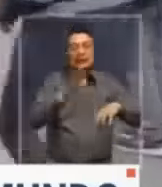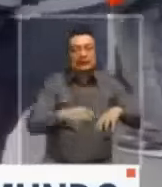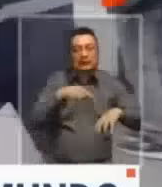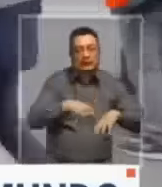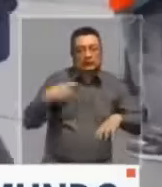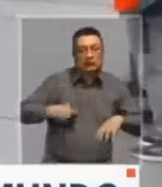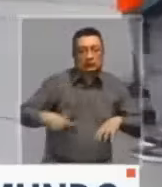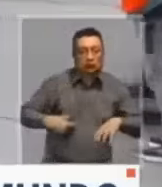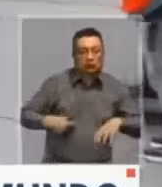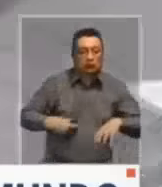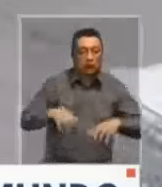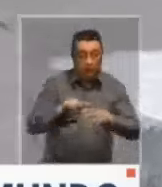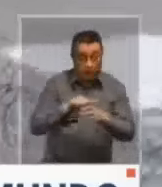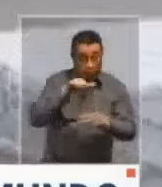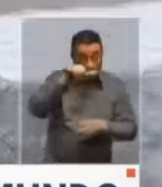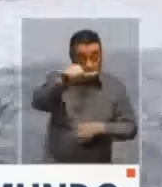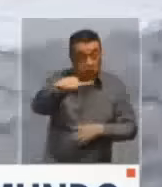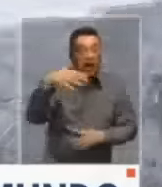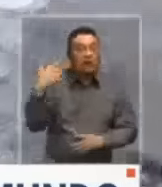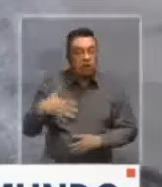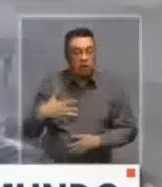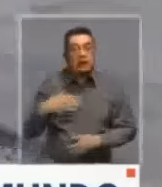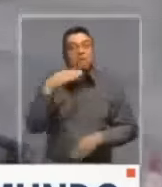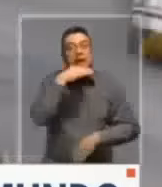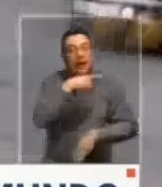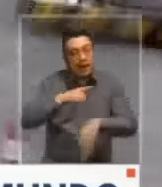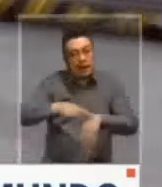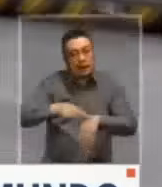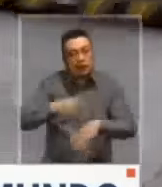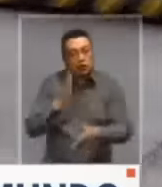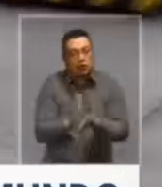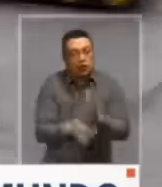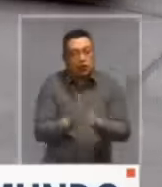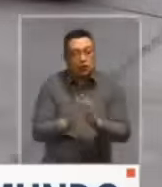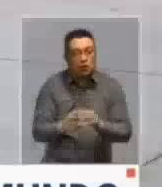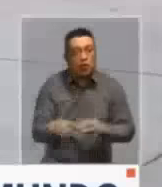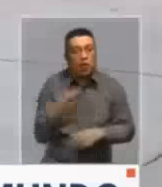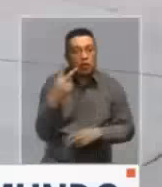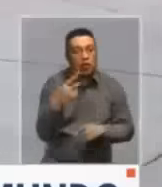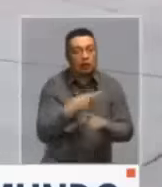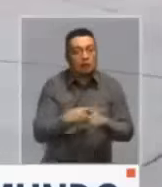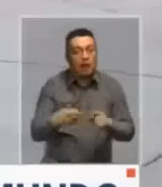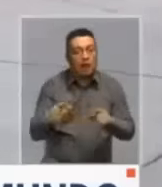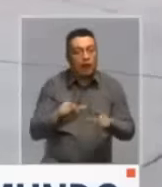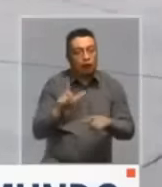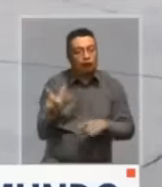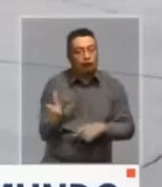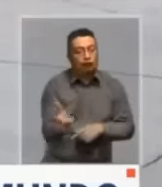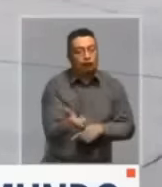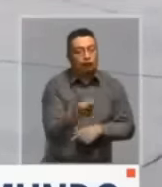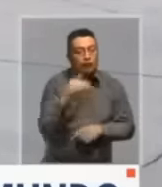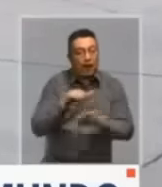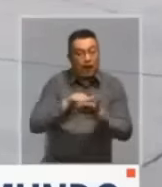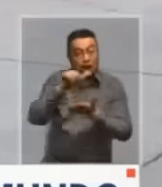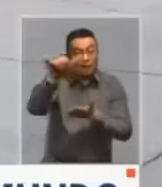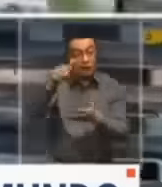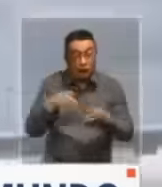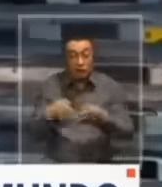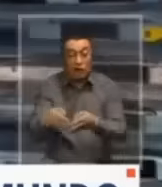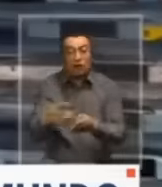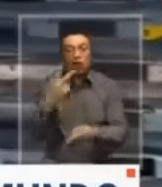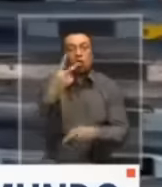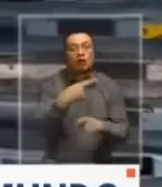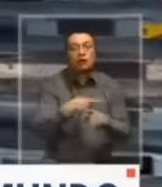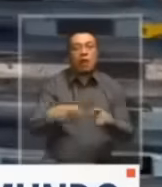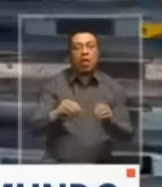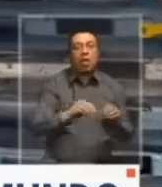traslado aéreo es clave. Primero porque llegan más rápido. Hay una diferencia de 2 semanas entre el traslado en avión y barco.